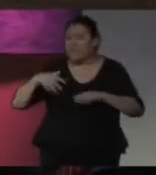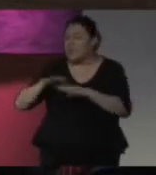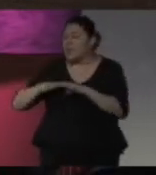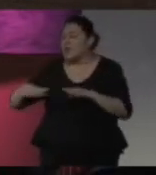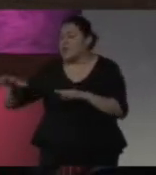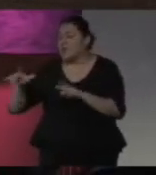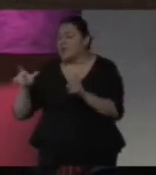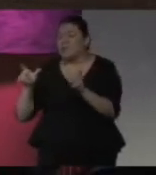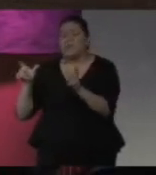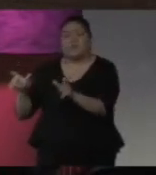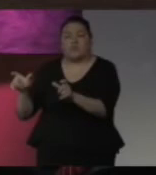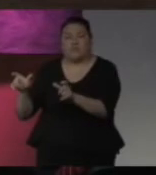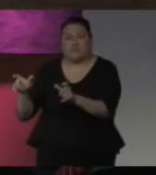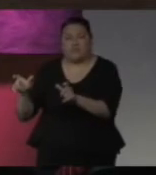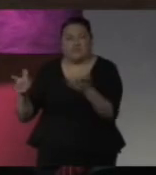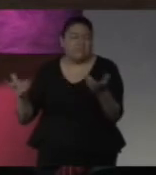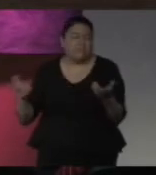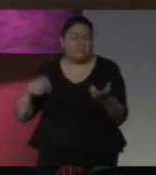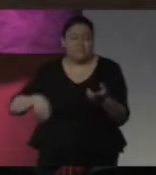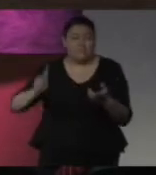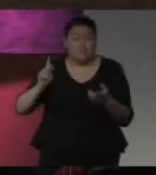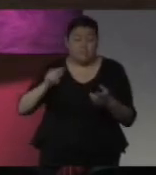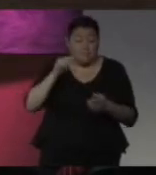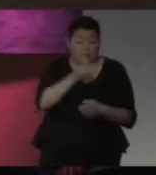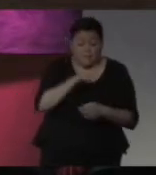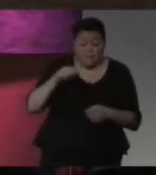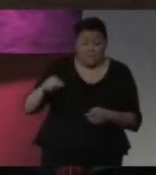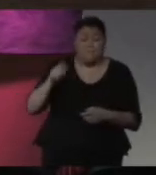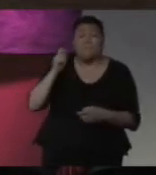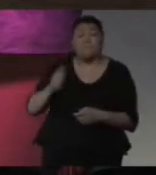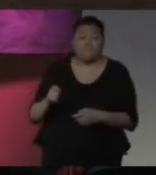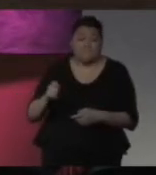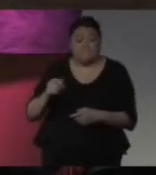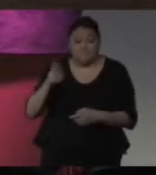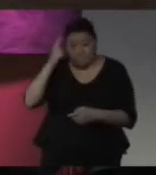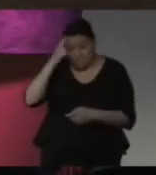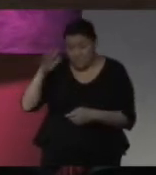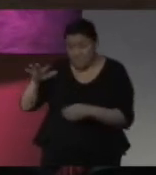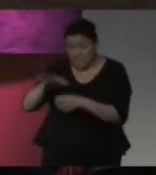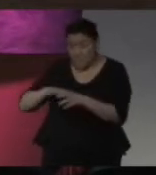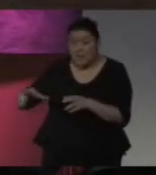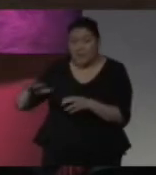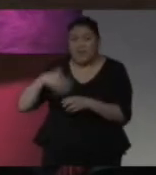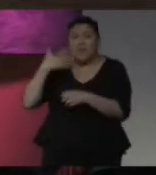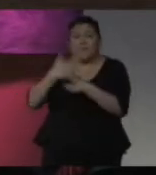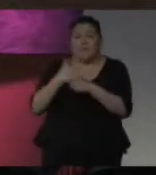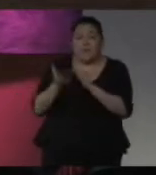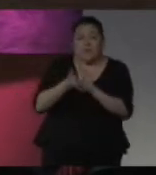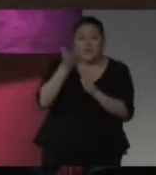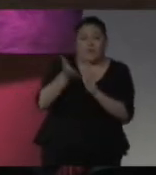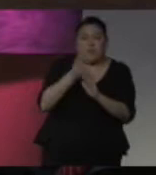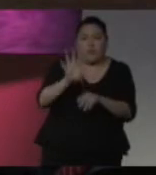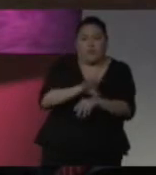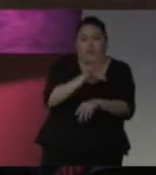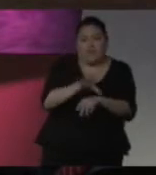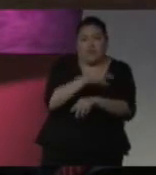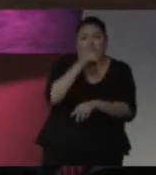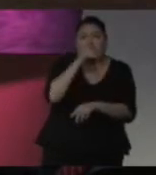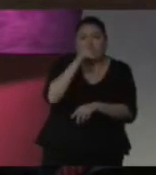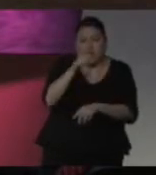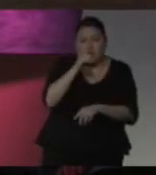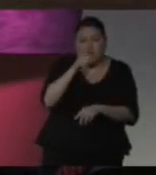en discurso, pero sobre todo es garantizar el establecimiento de la hidroeléctrica, proyecto de desarrollo hídrico y